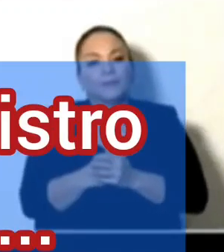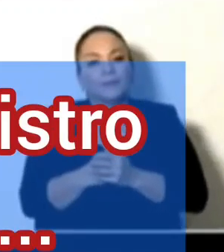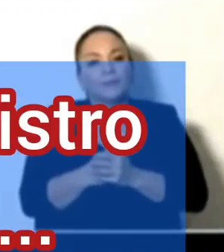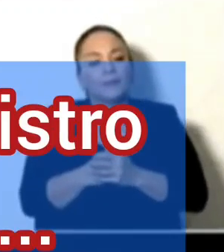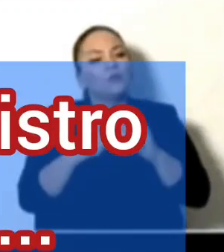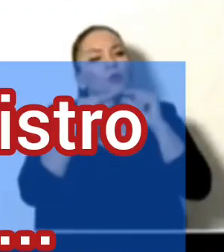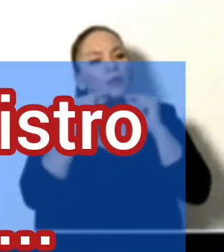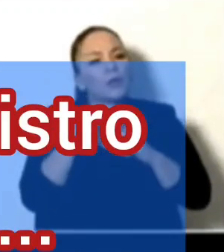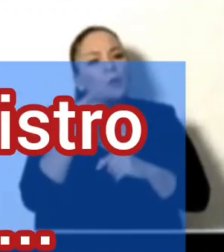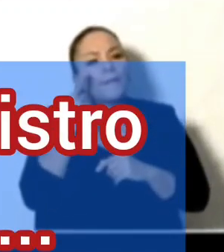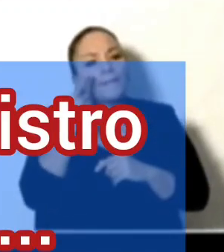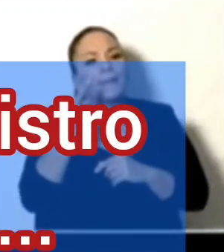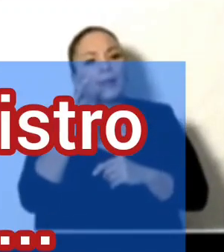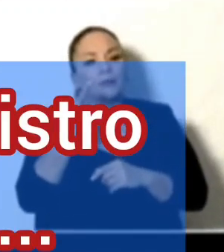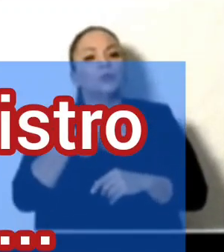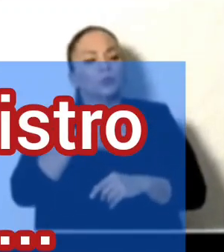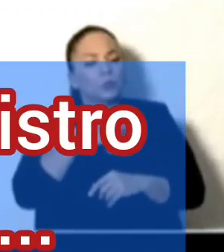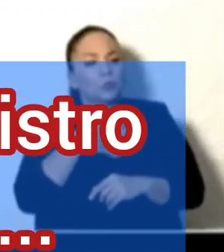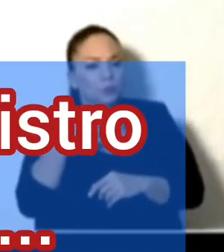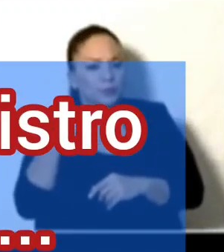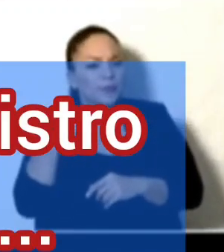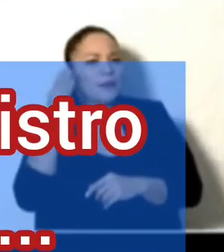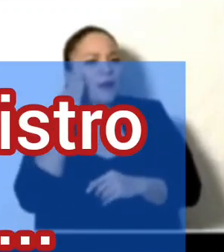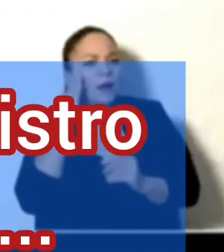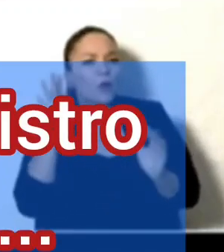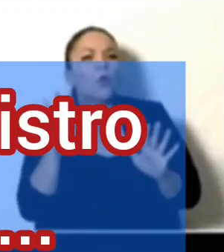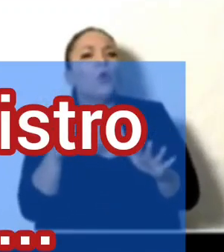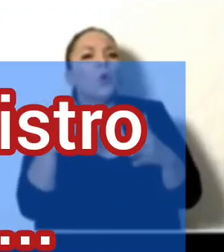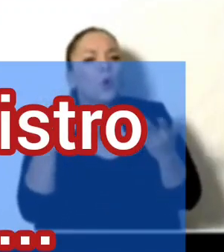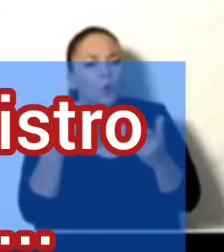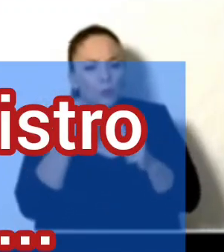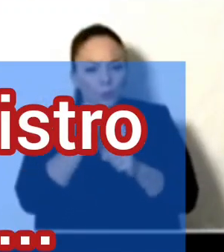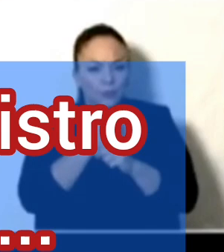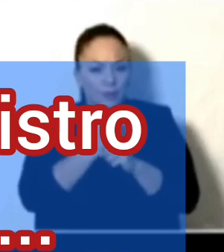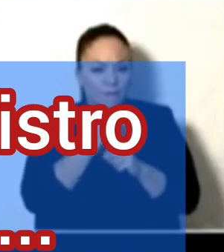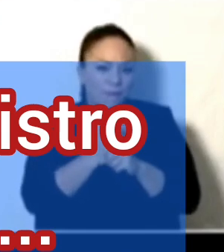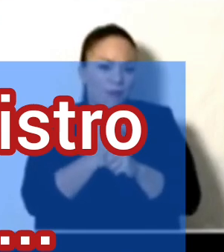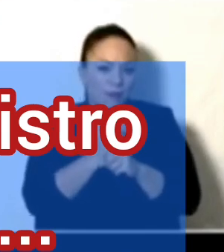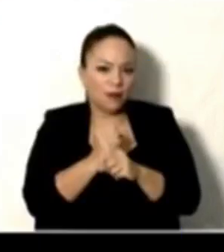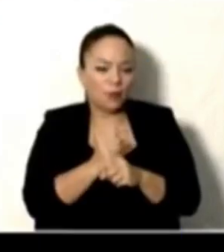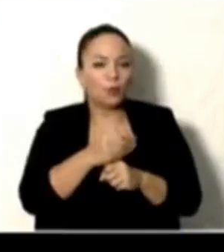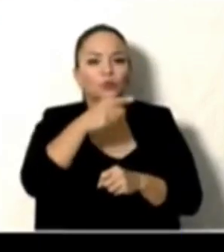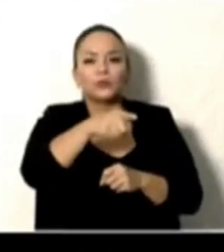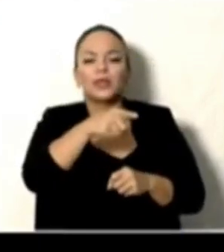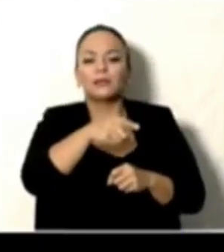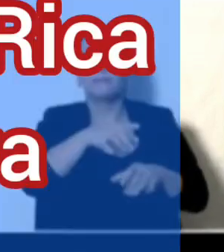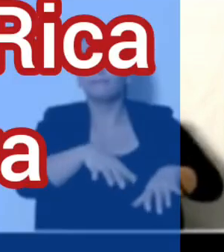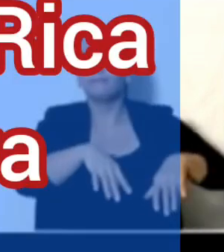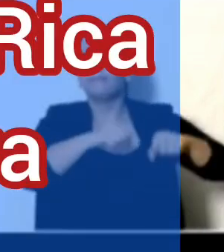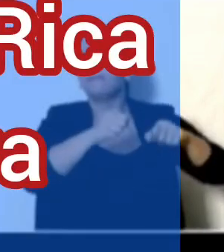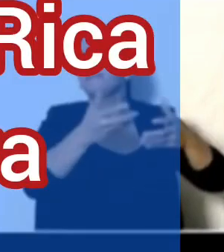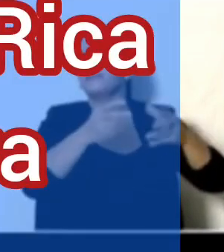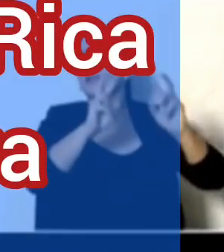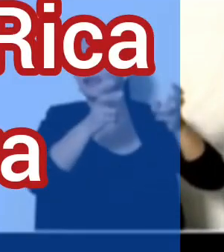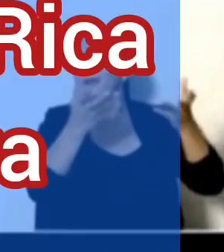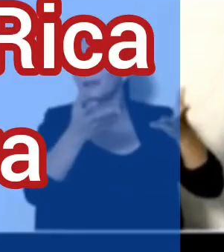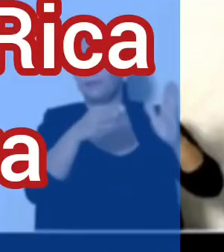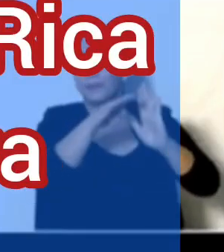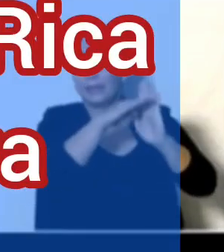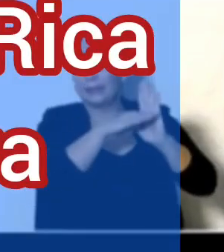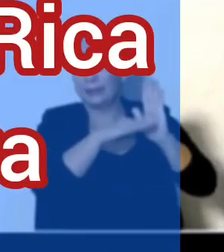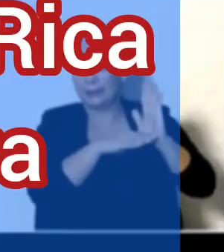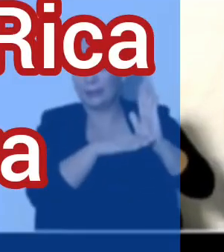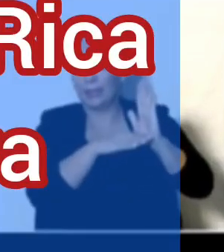Don Rodrigo, vieras que nos gustaría conocer cómo fue el trabajo que empezó a asumir usted en el tema de la lista de la